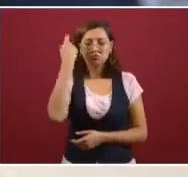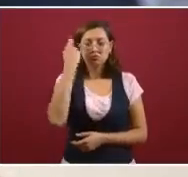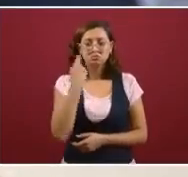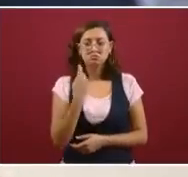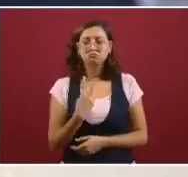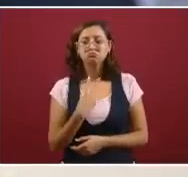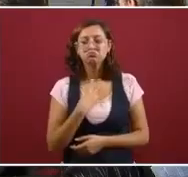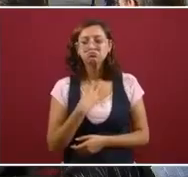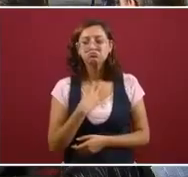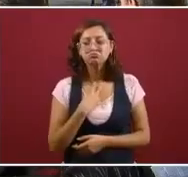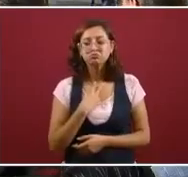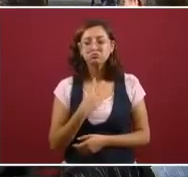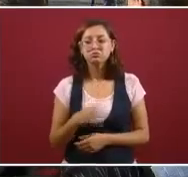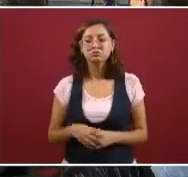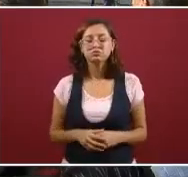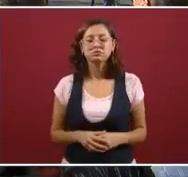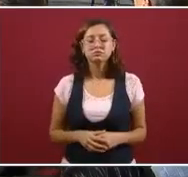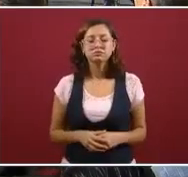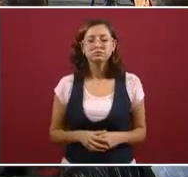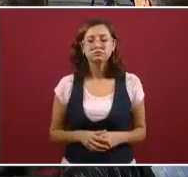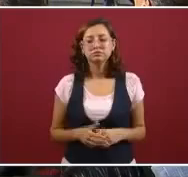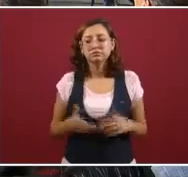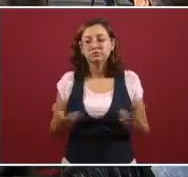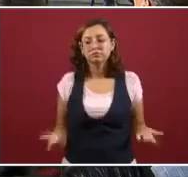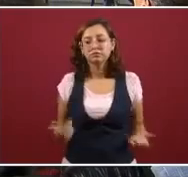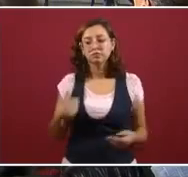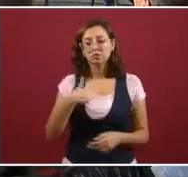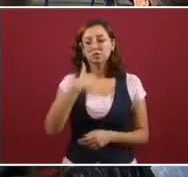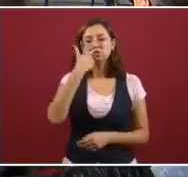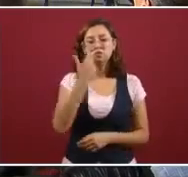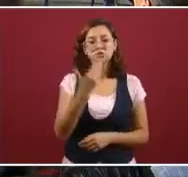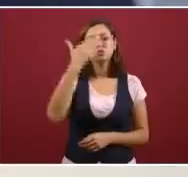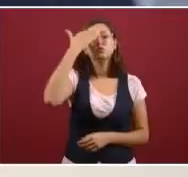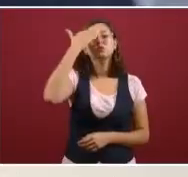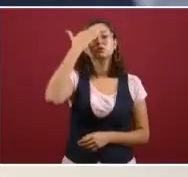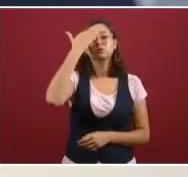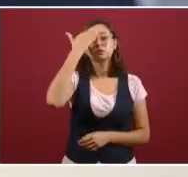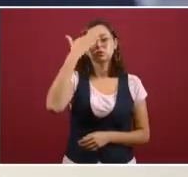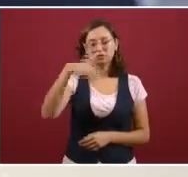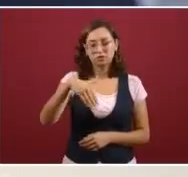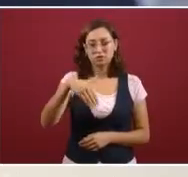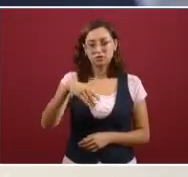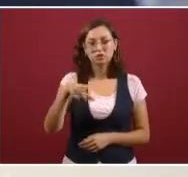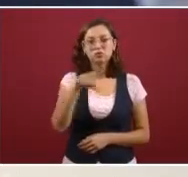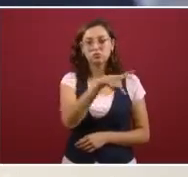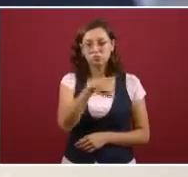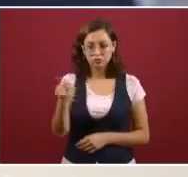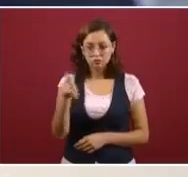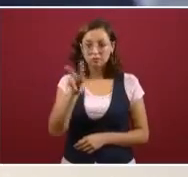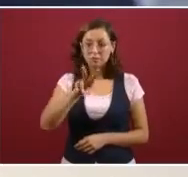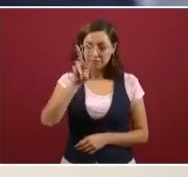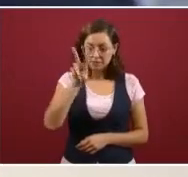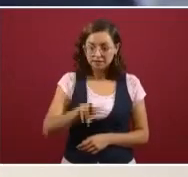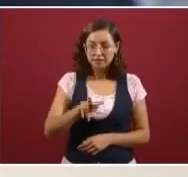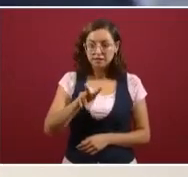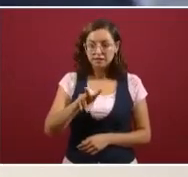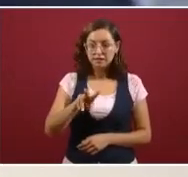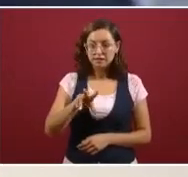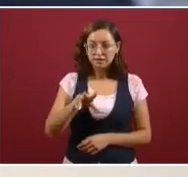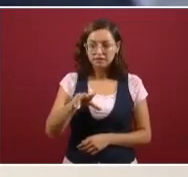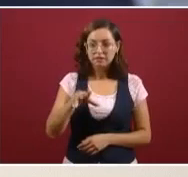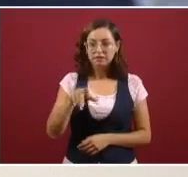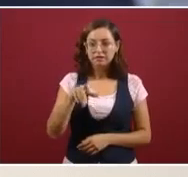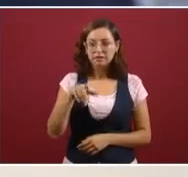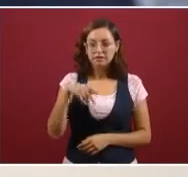lo hagan. En ese sentido, quisiera saber si ustedes están en la disponibilidad de que los